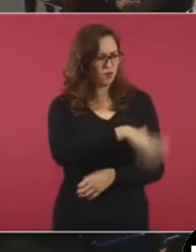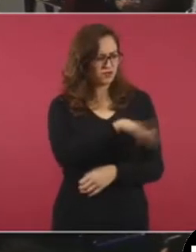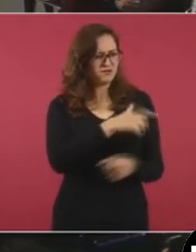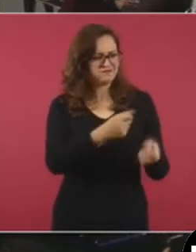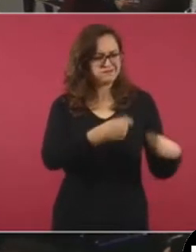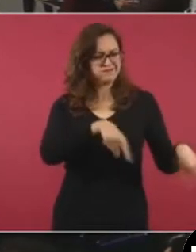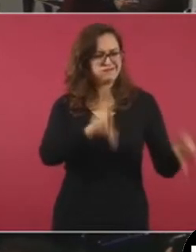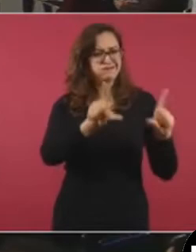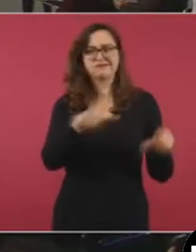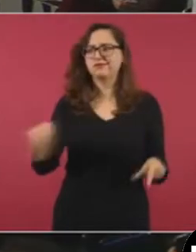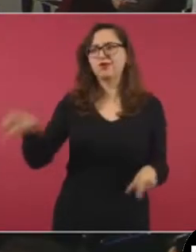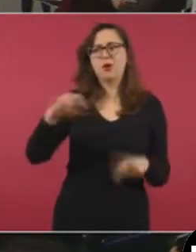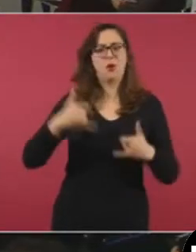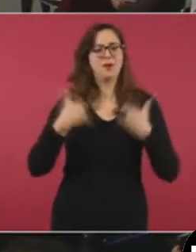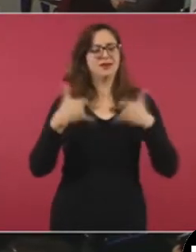Todo eso